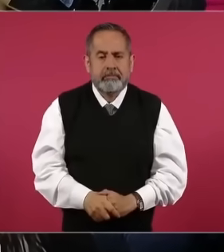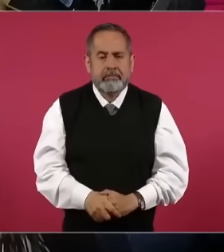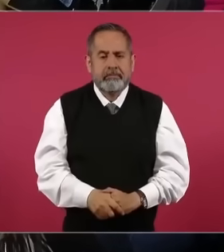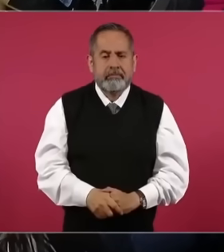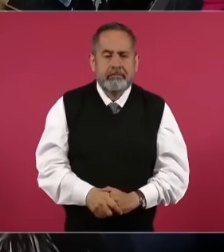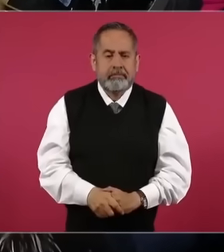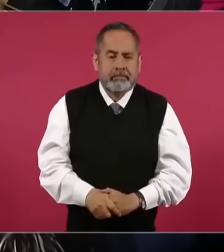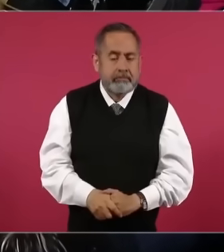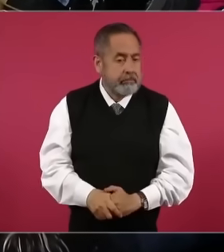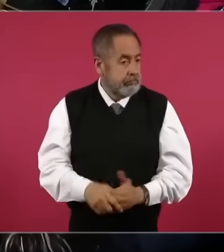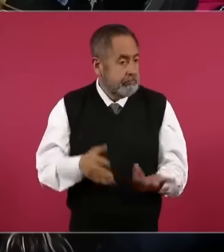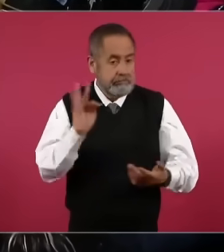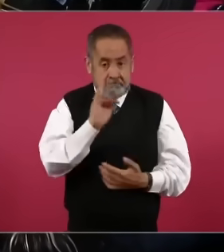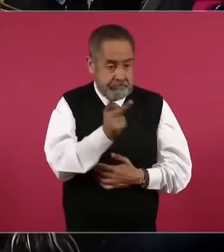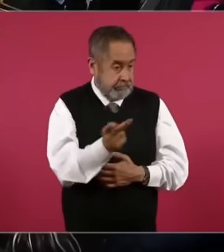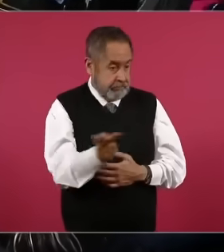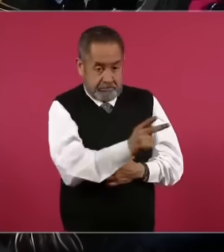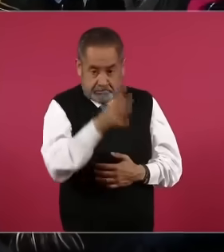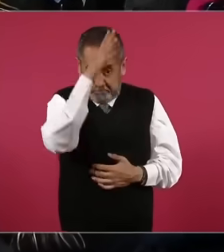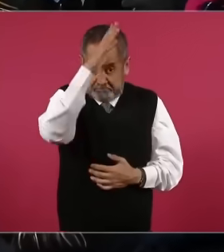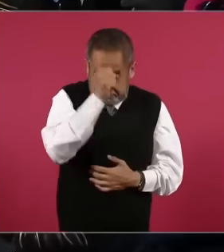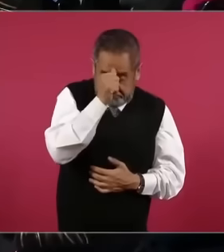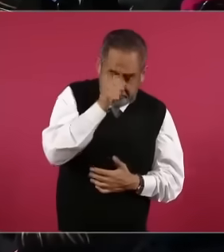Si fue un acuerdo